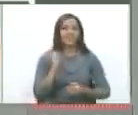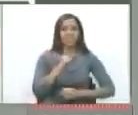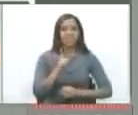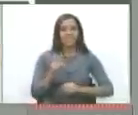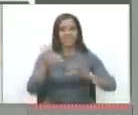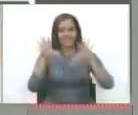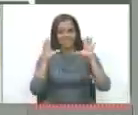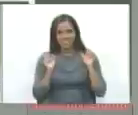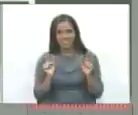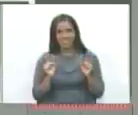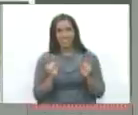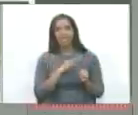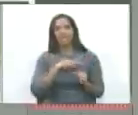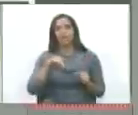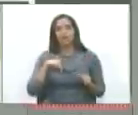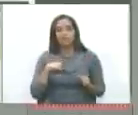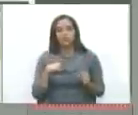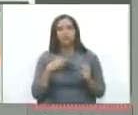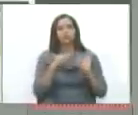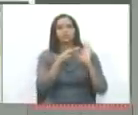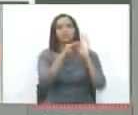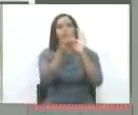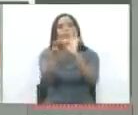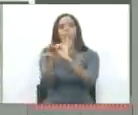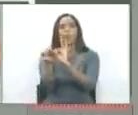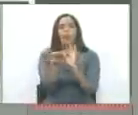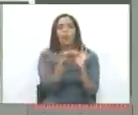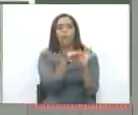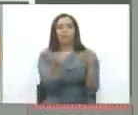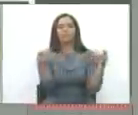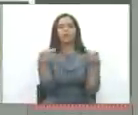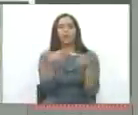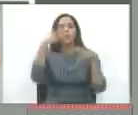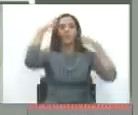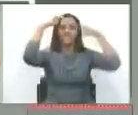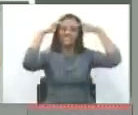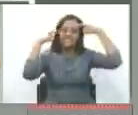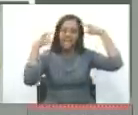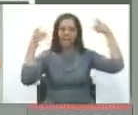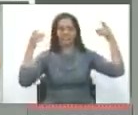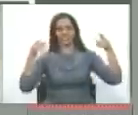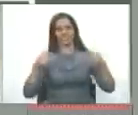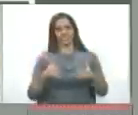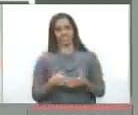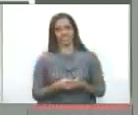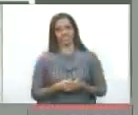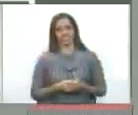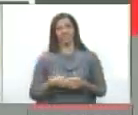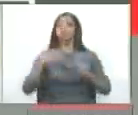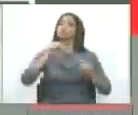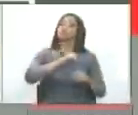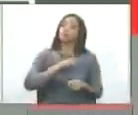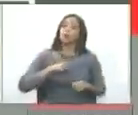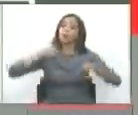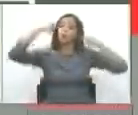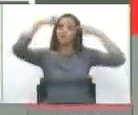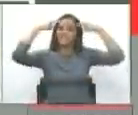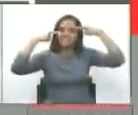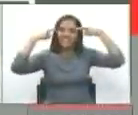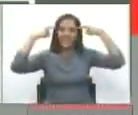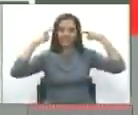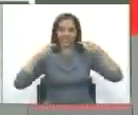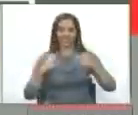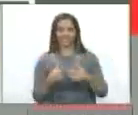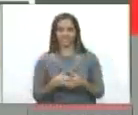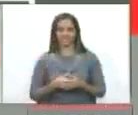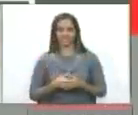alturas que nosotros somos un gran equipo, somos los de Chávez. Somos los de Chávez. Así es.